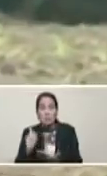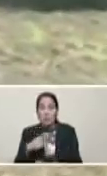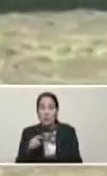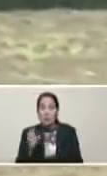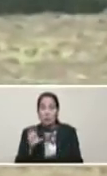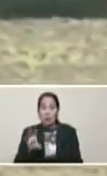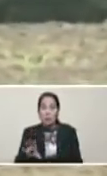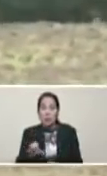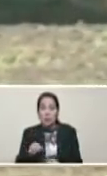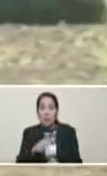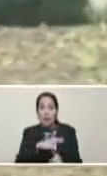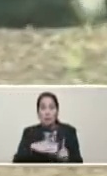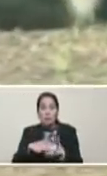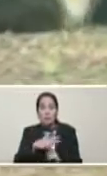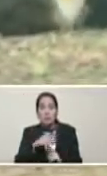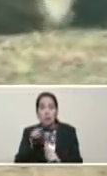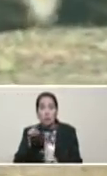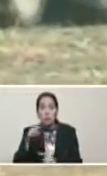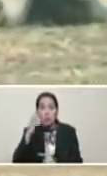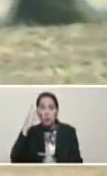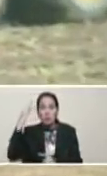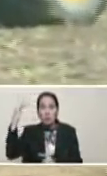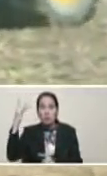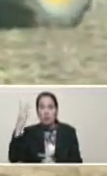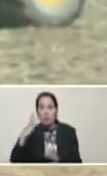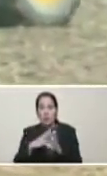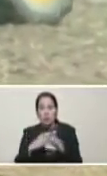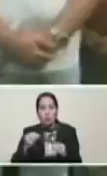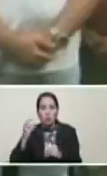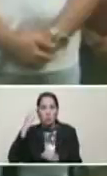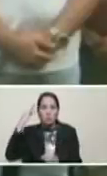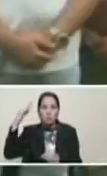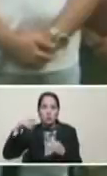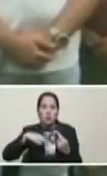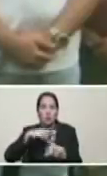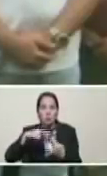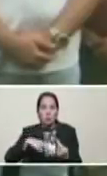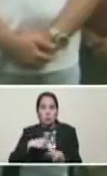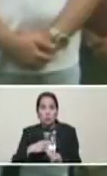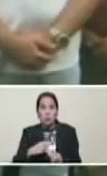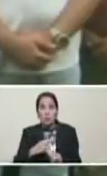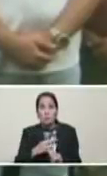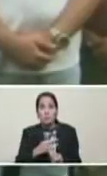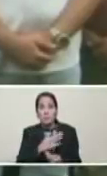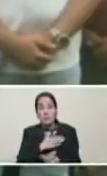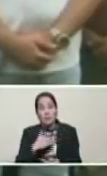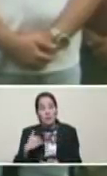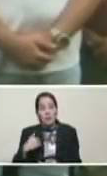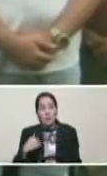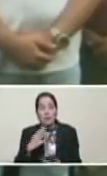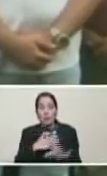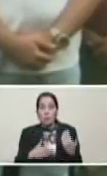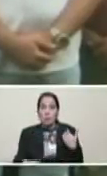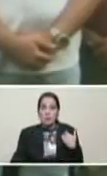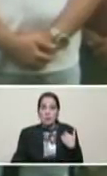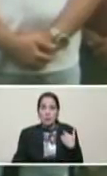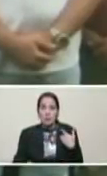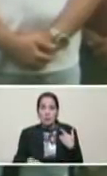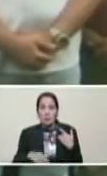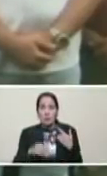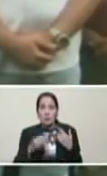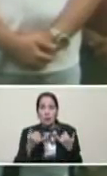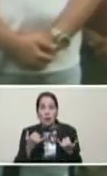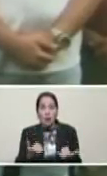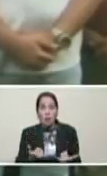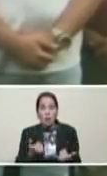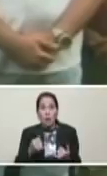sustentable que usted ha soñado y que hemos soñado todos los revolucionarios así que mi querido presidente con esto damos inicio a lo que es el